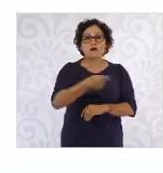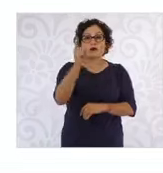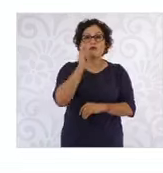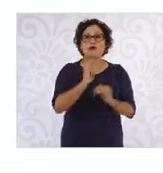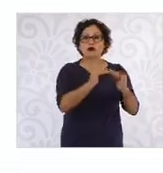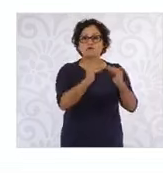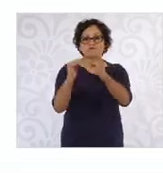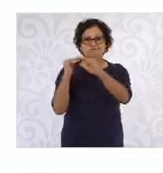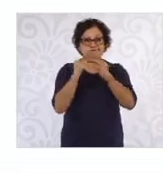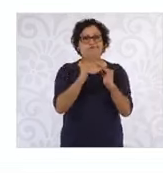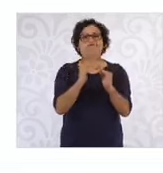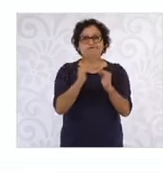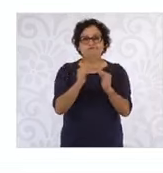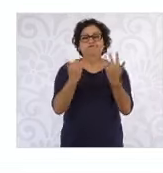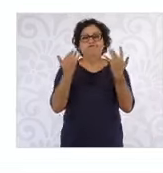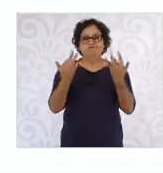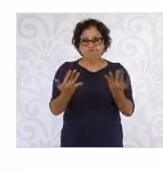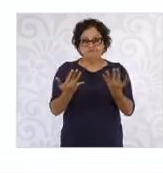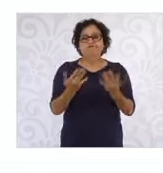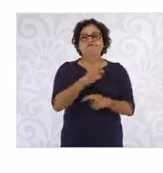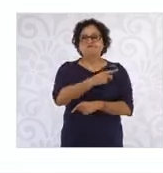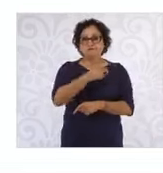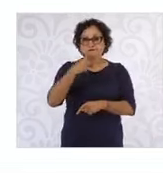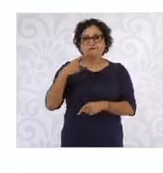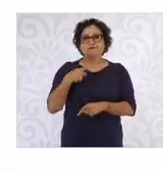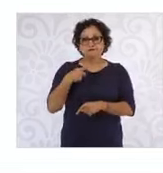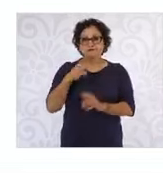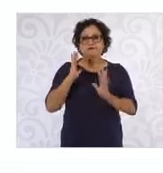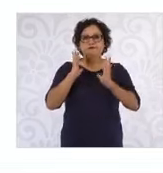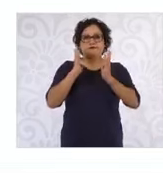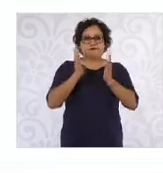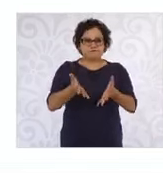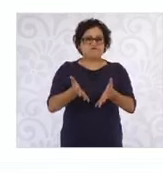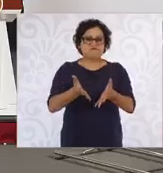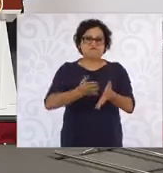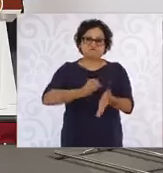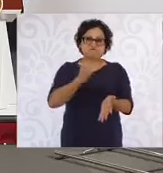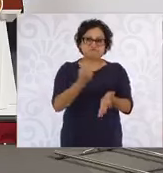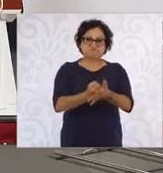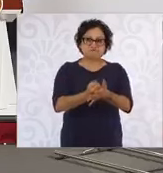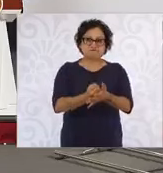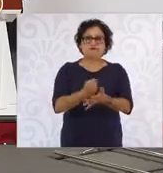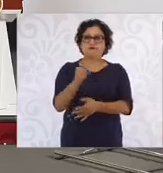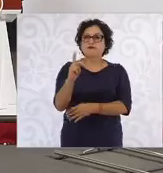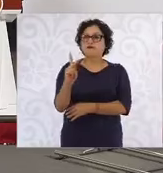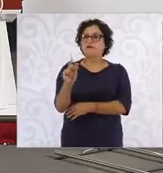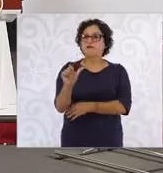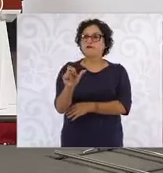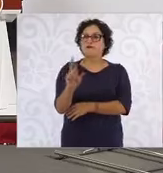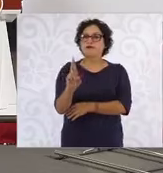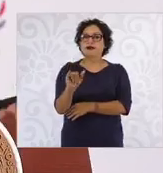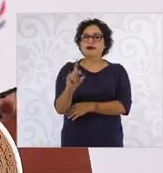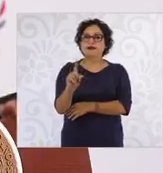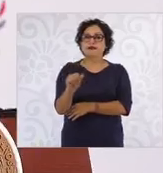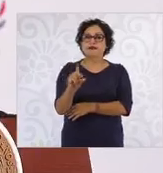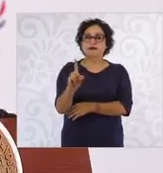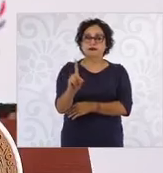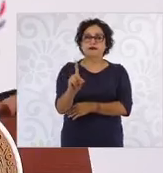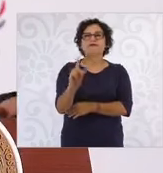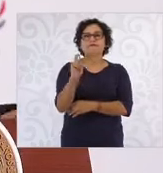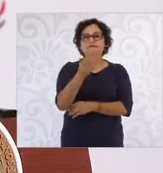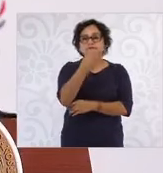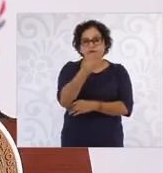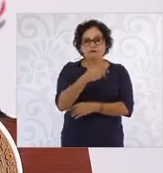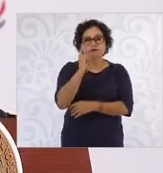es ya una obligación a partir de que entre el vigor de estas reformas, la paridad en gobiernos, en el gobierno